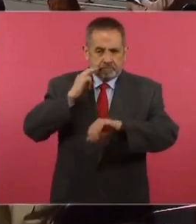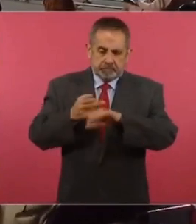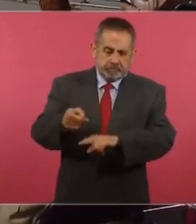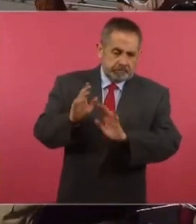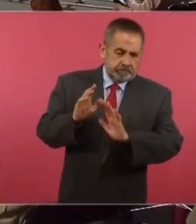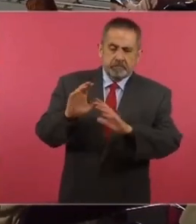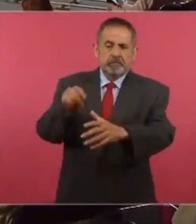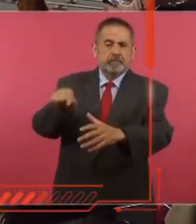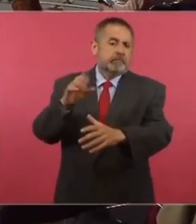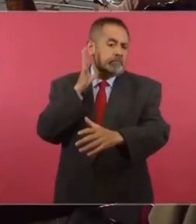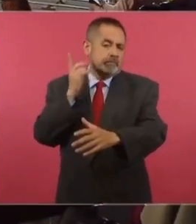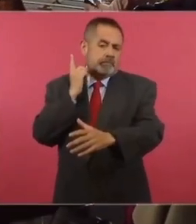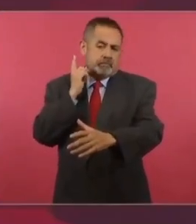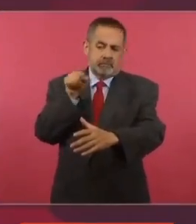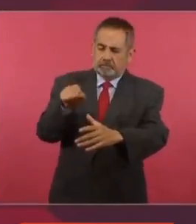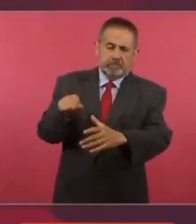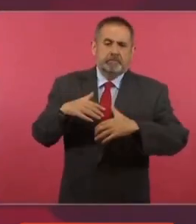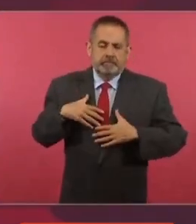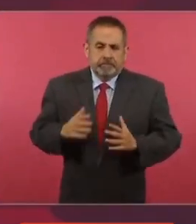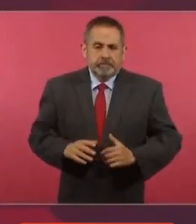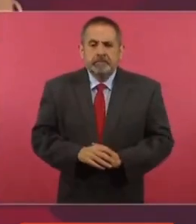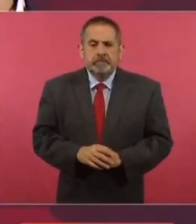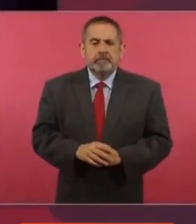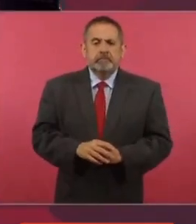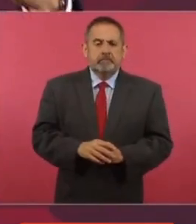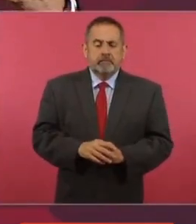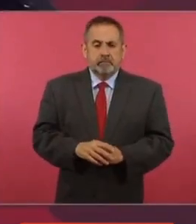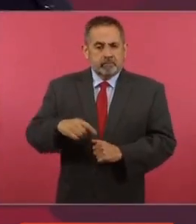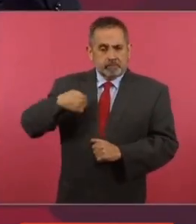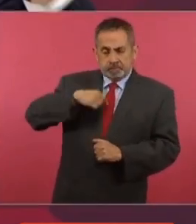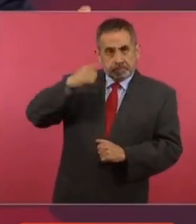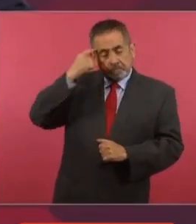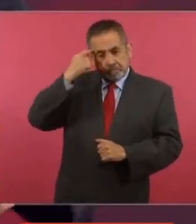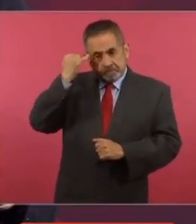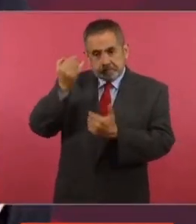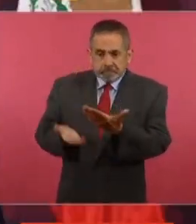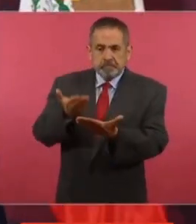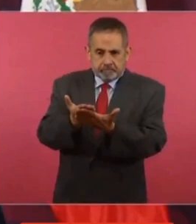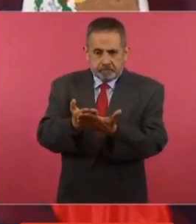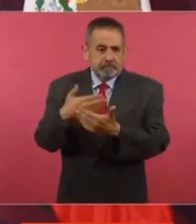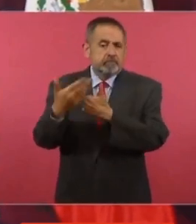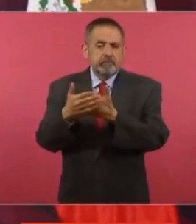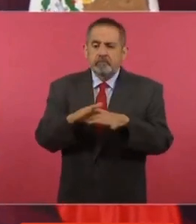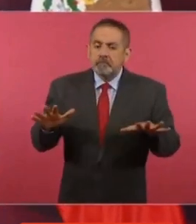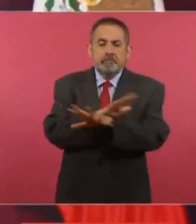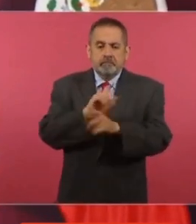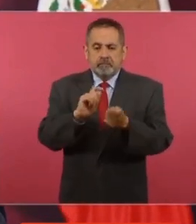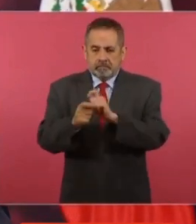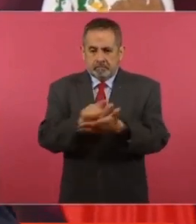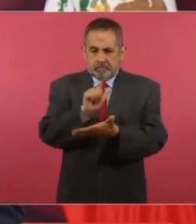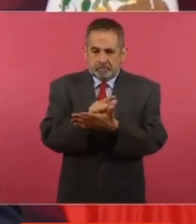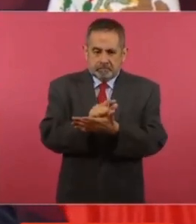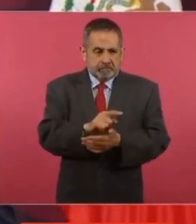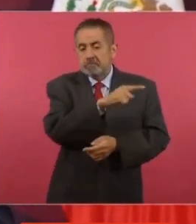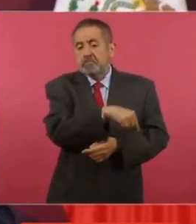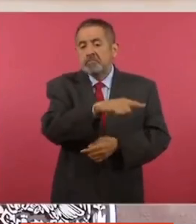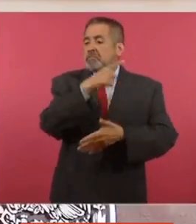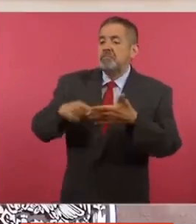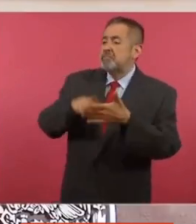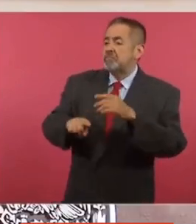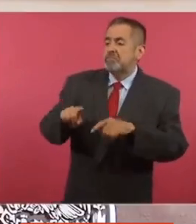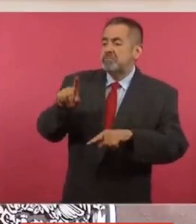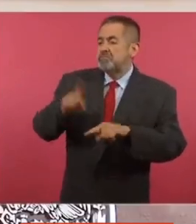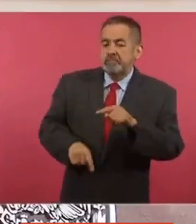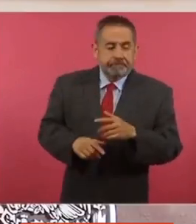a la cámara de diputados nosotros estamos planteando en la iniciativa de reforma que rechazaron